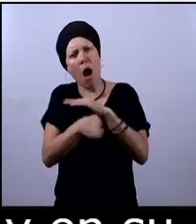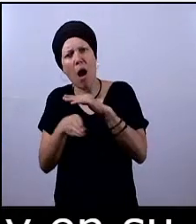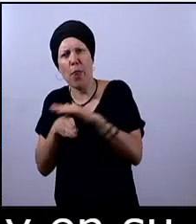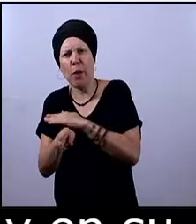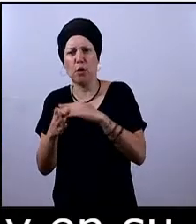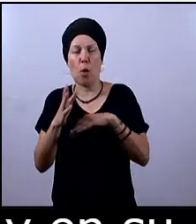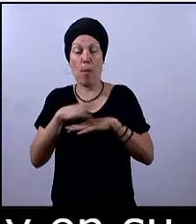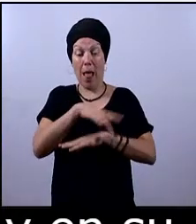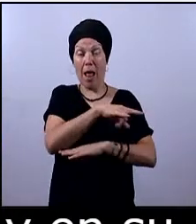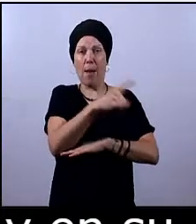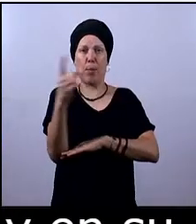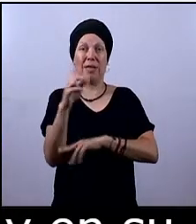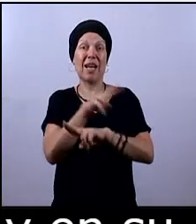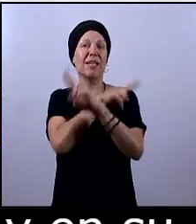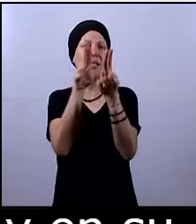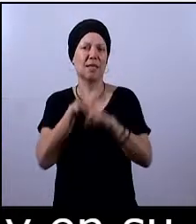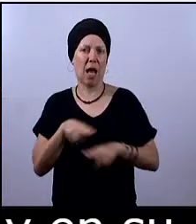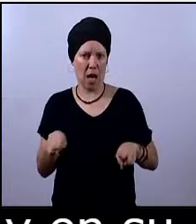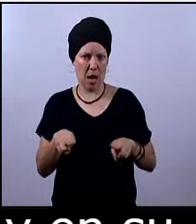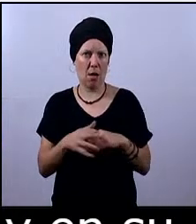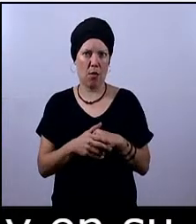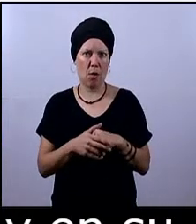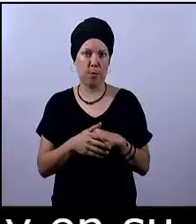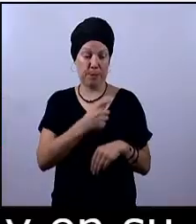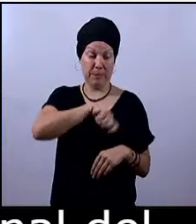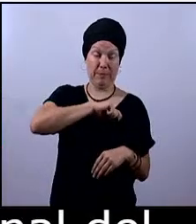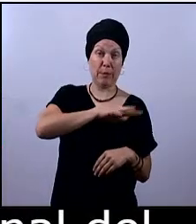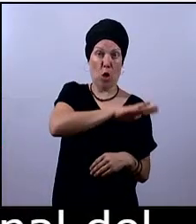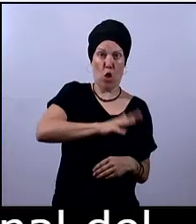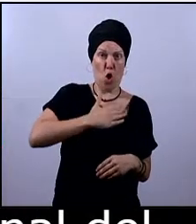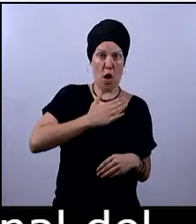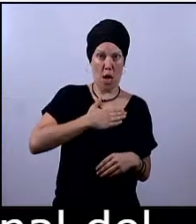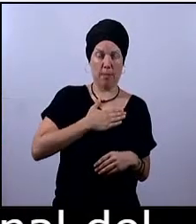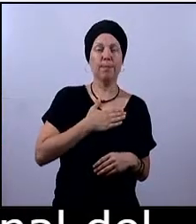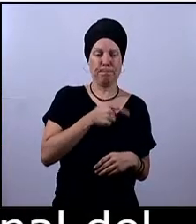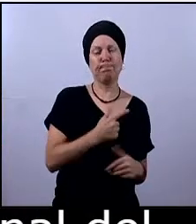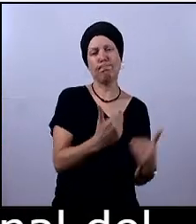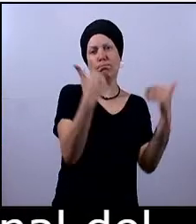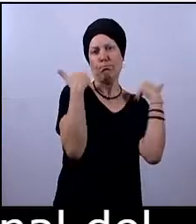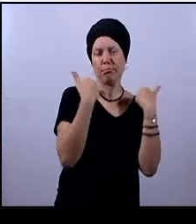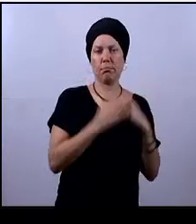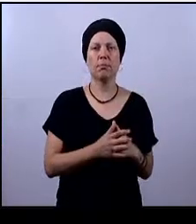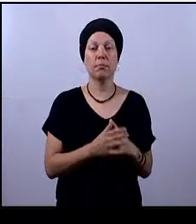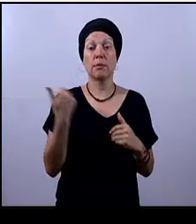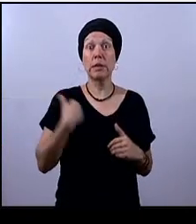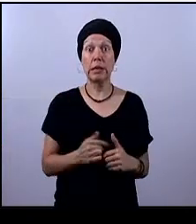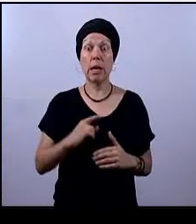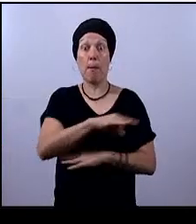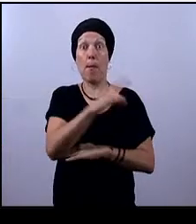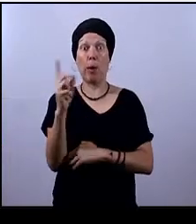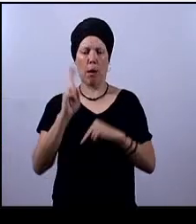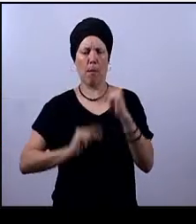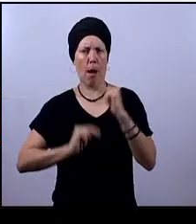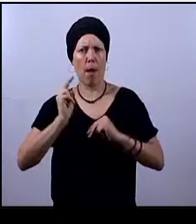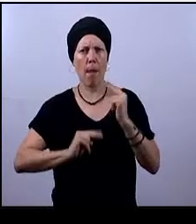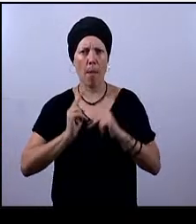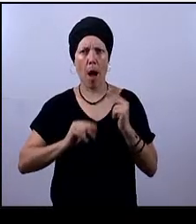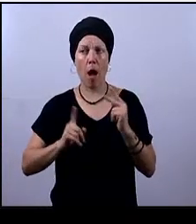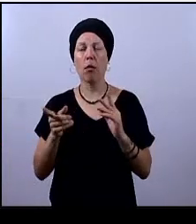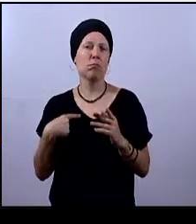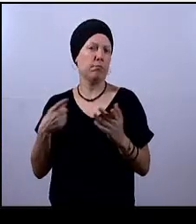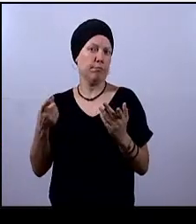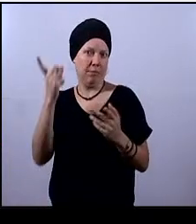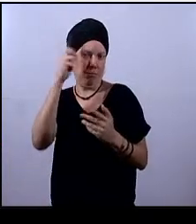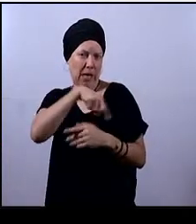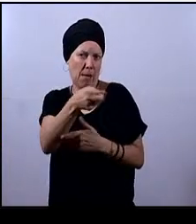al puente internacional del lado español. Una vez se haya construido el puente, que es competencia, como